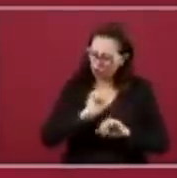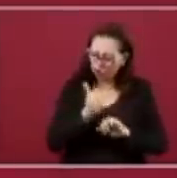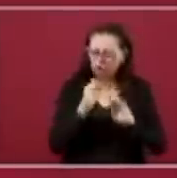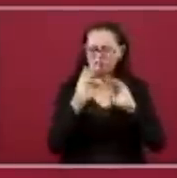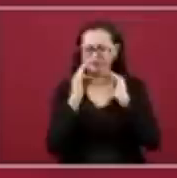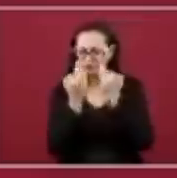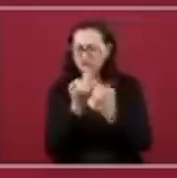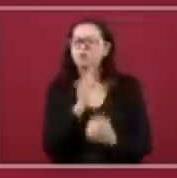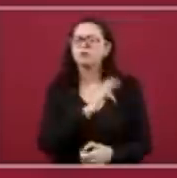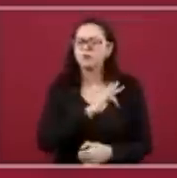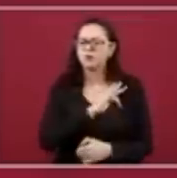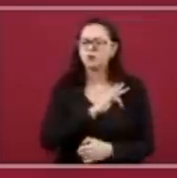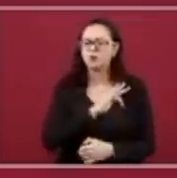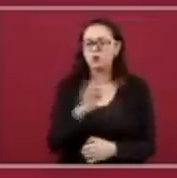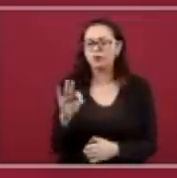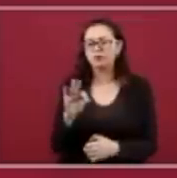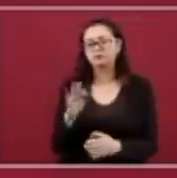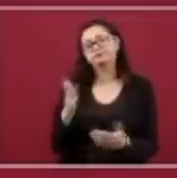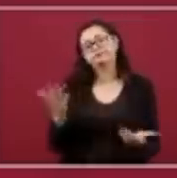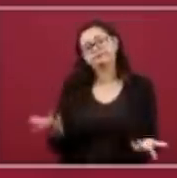es cosa de que las partes